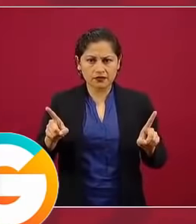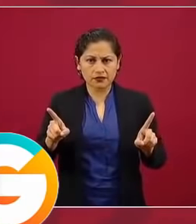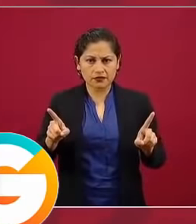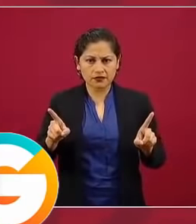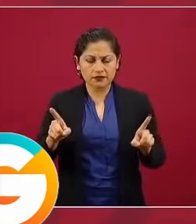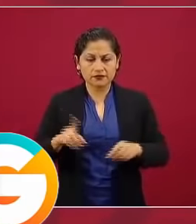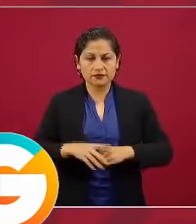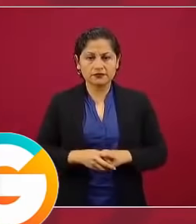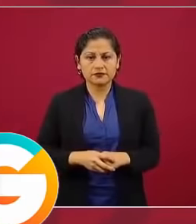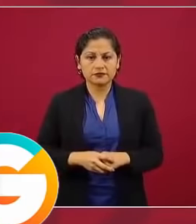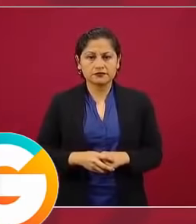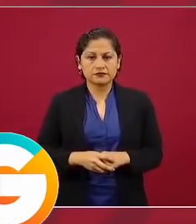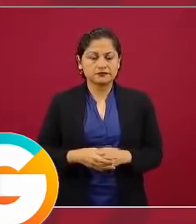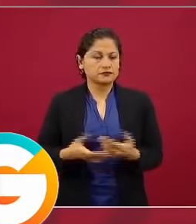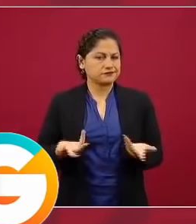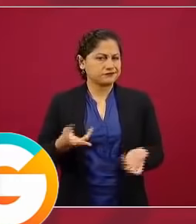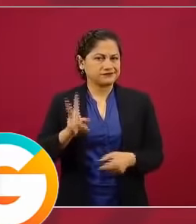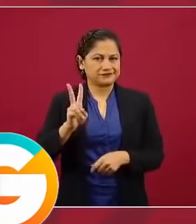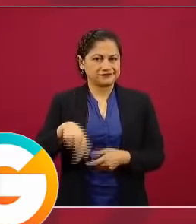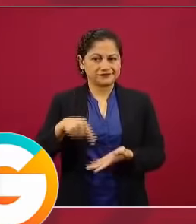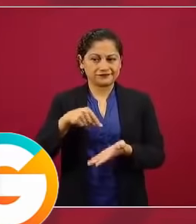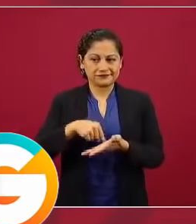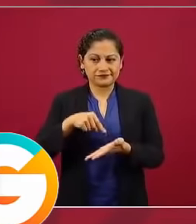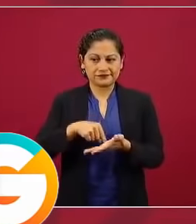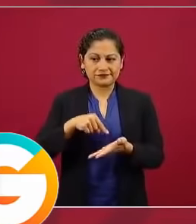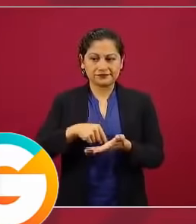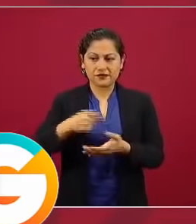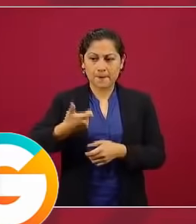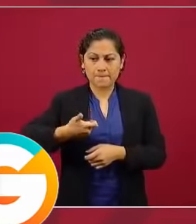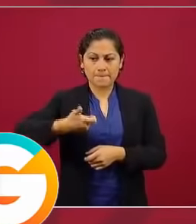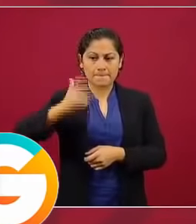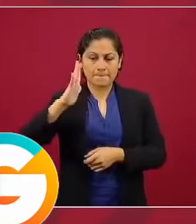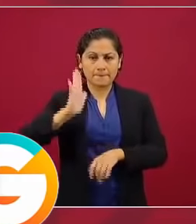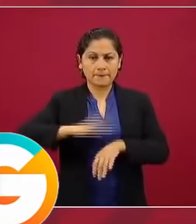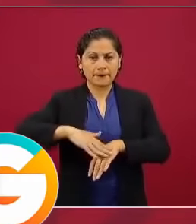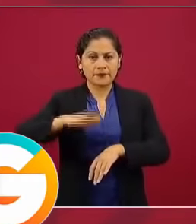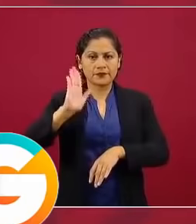cobrando muchísimo más que lo